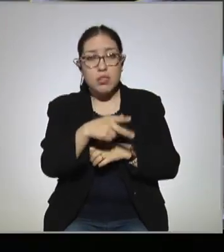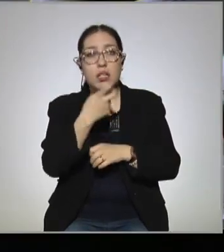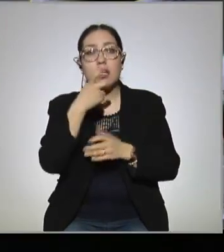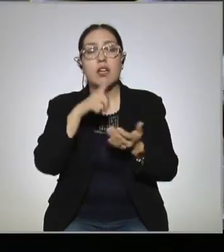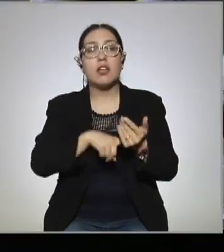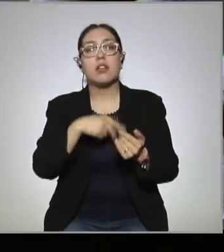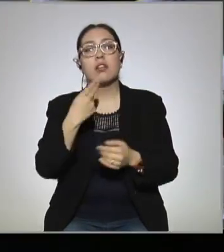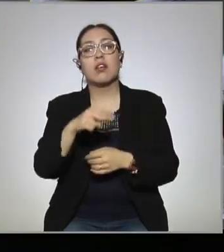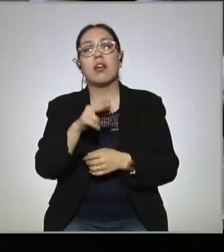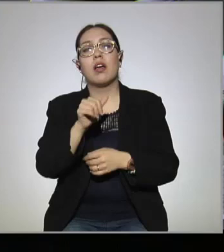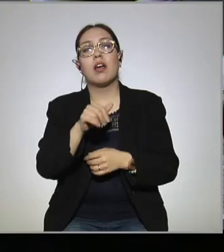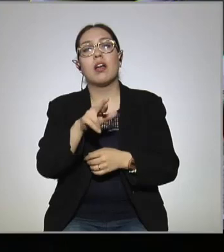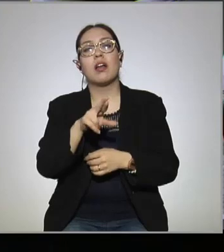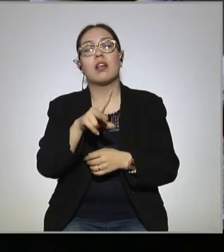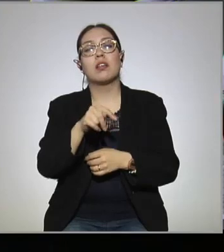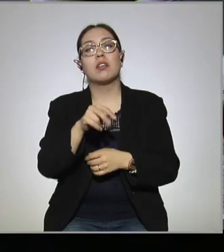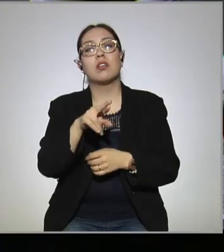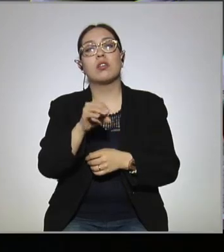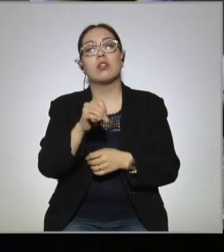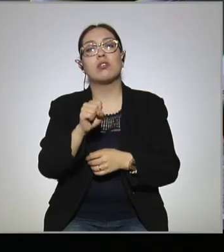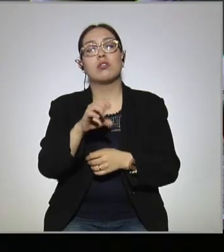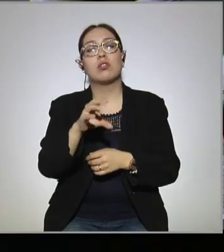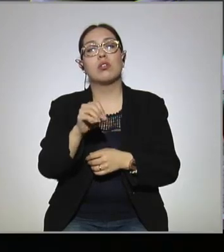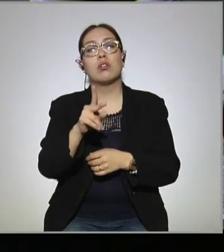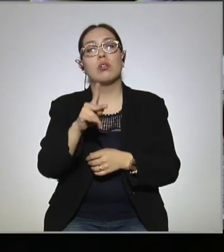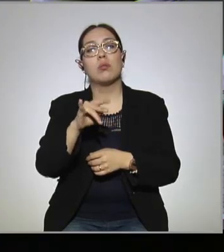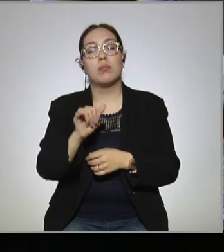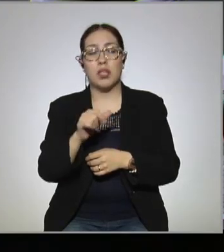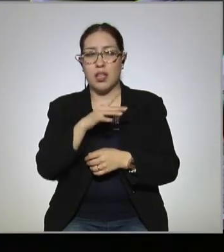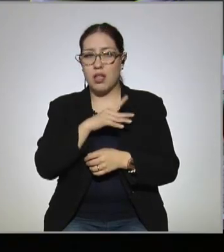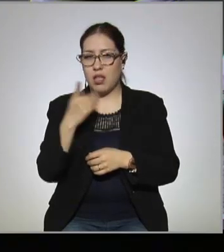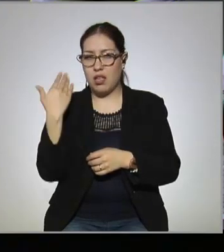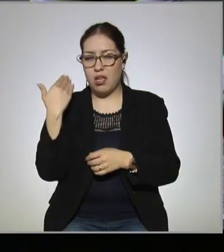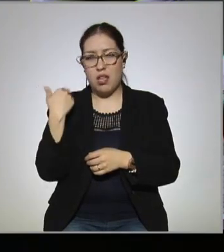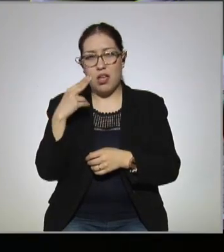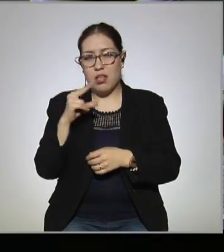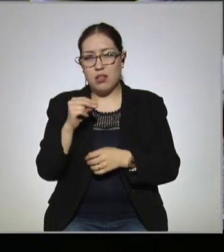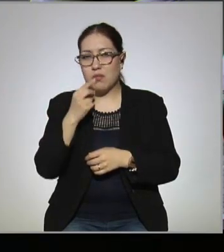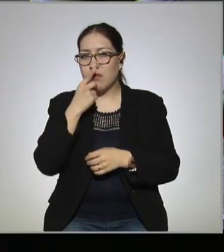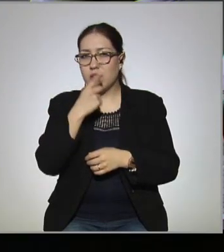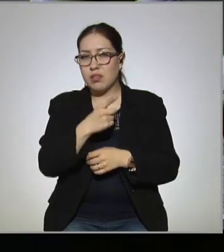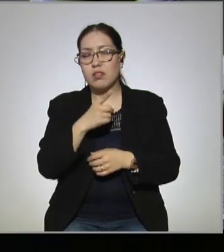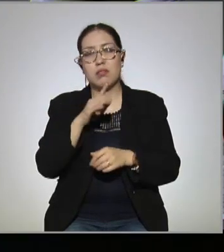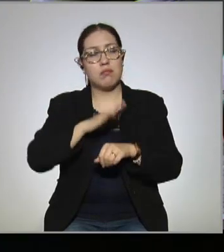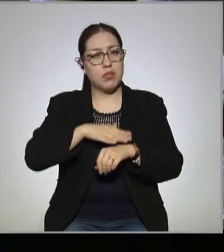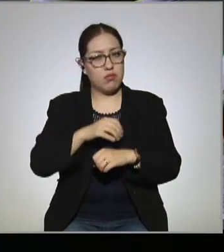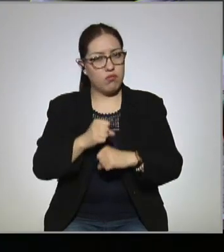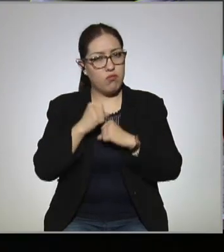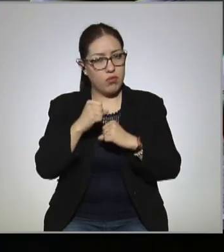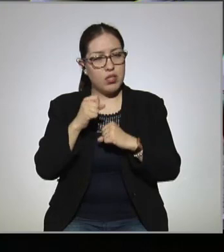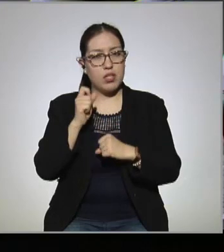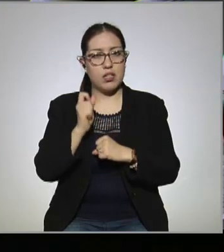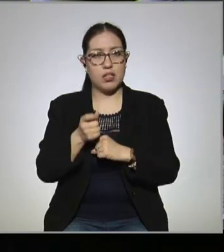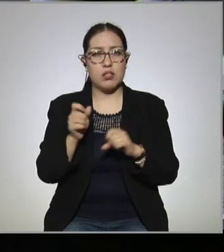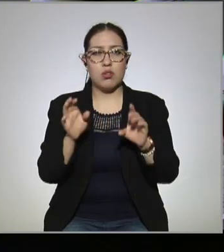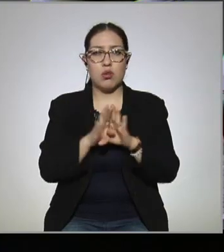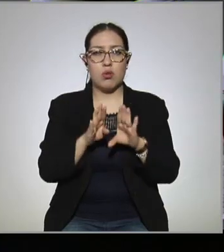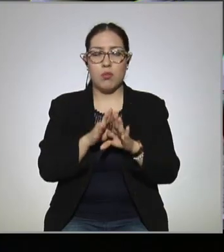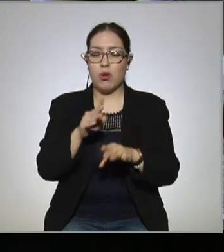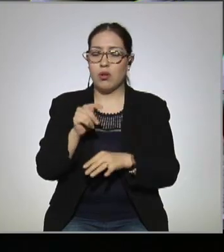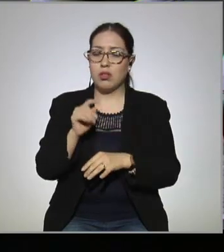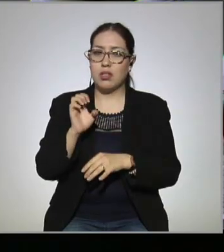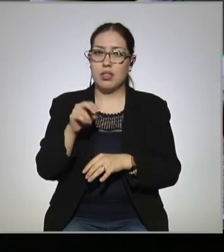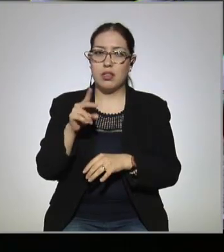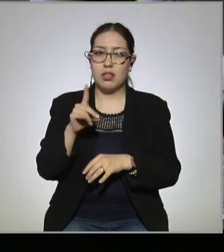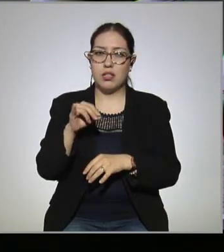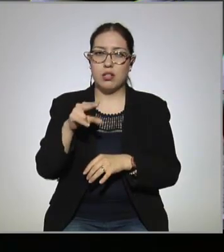llama artroscopía. Hay algo que no se mencionó en la cápsula previa que cada vez está tomando más auge, que son las transferencias tendinosas.